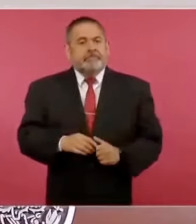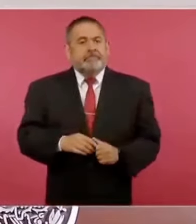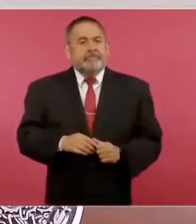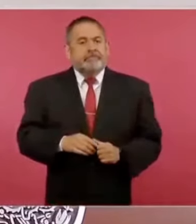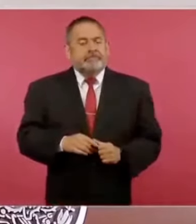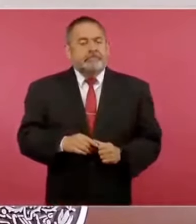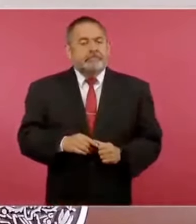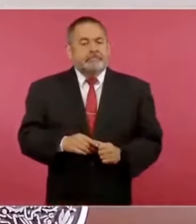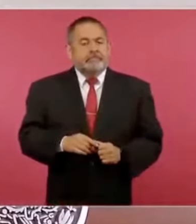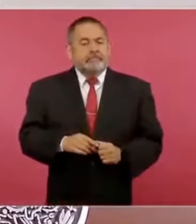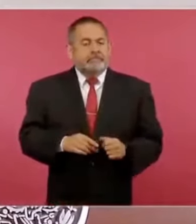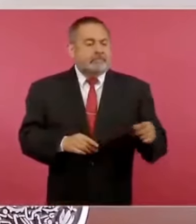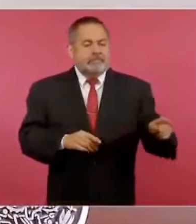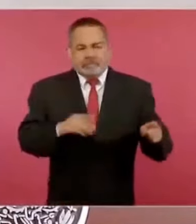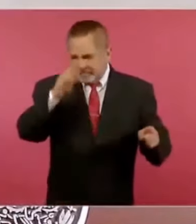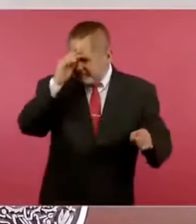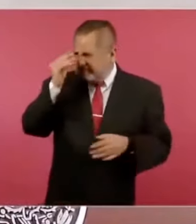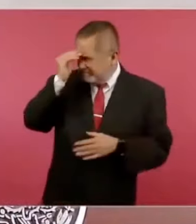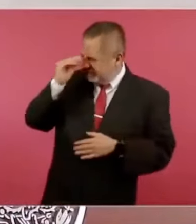van a causar